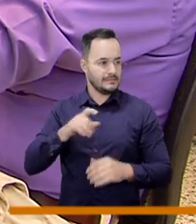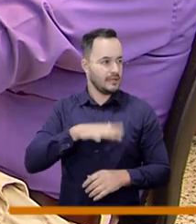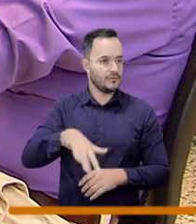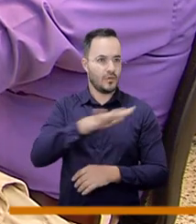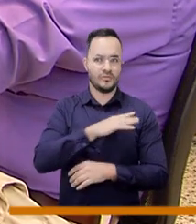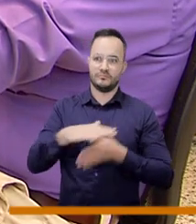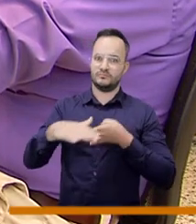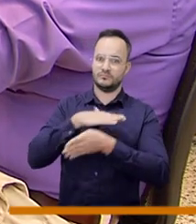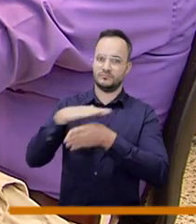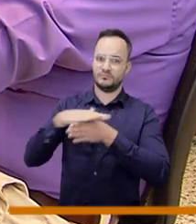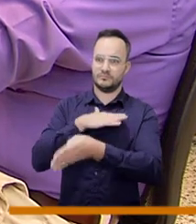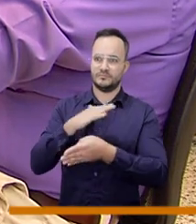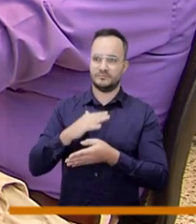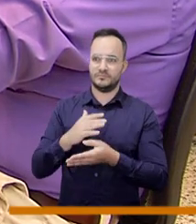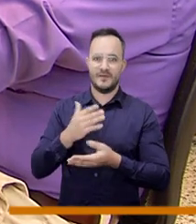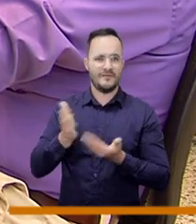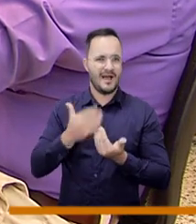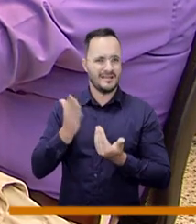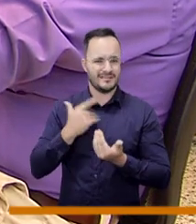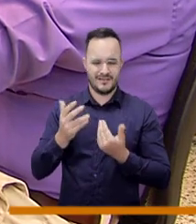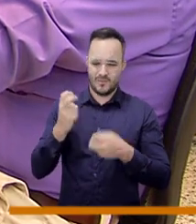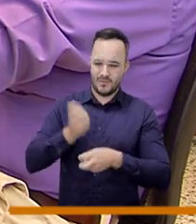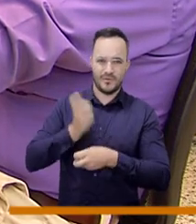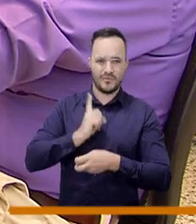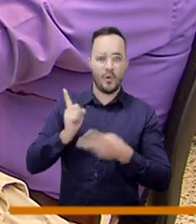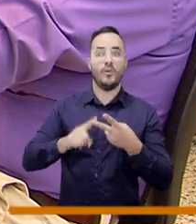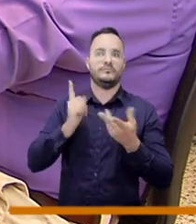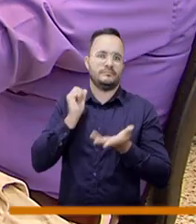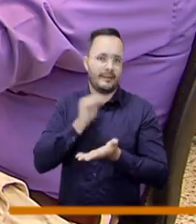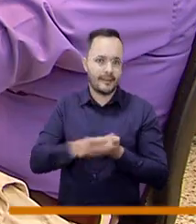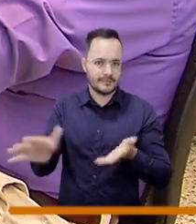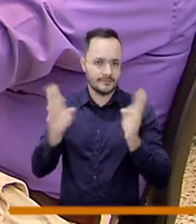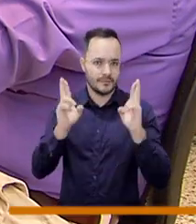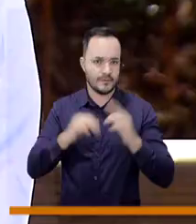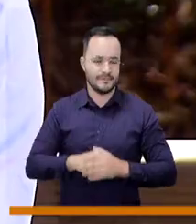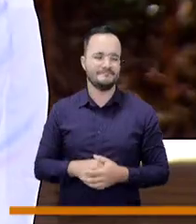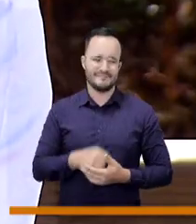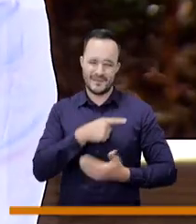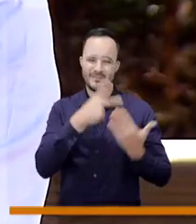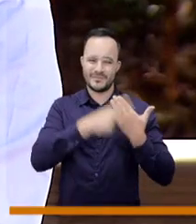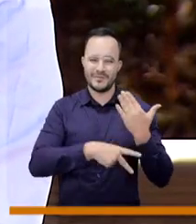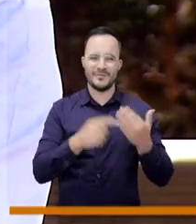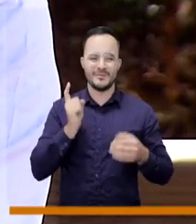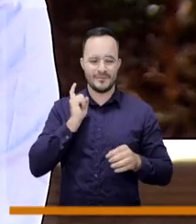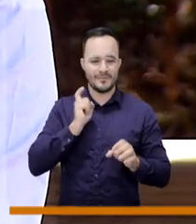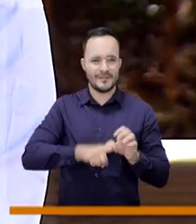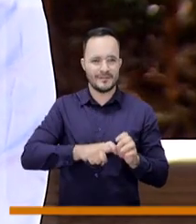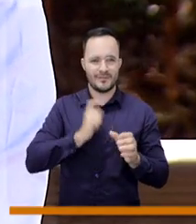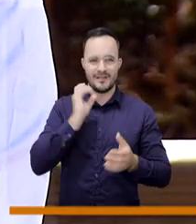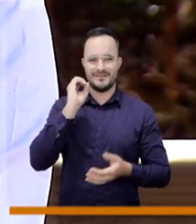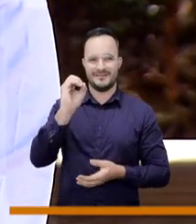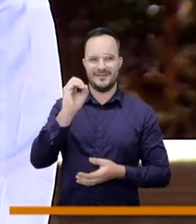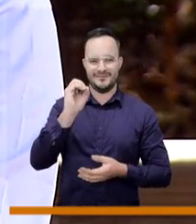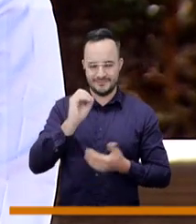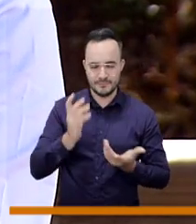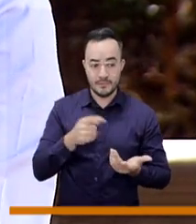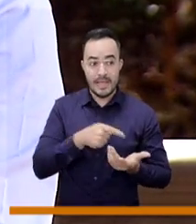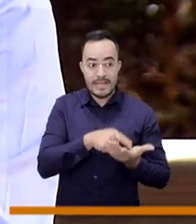educación superior cada vez sea más fácil y ojalá gratuito. Matrícula Cero garantiza en gran parte esto.